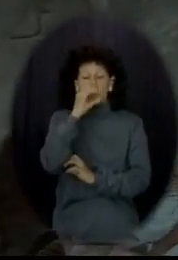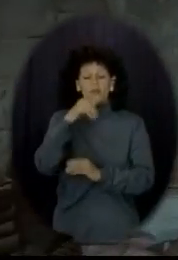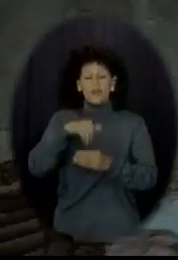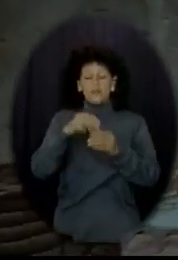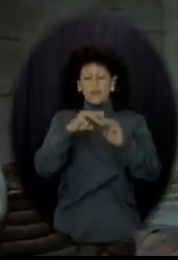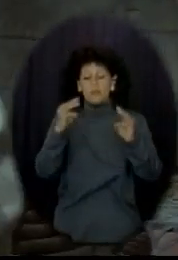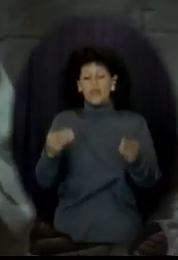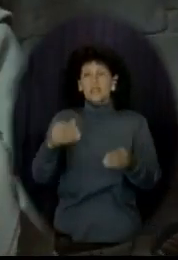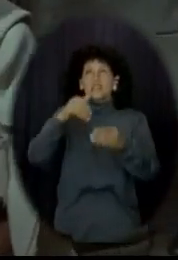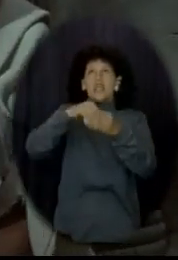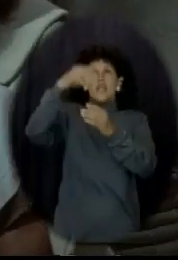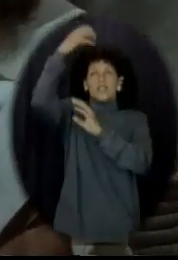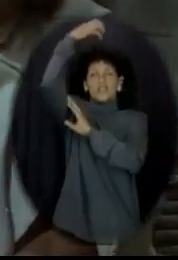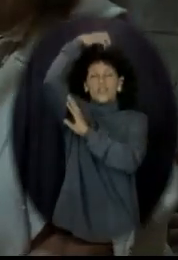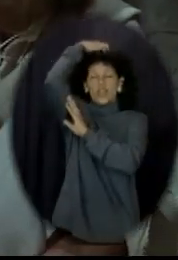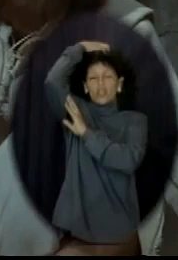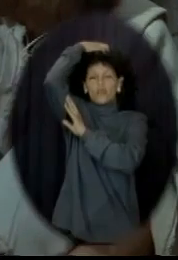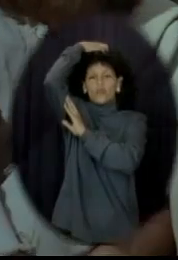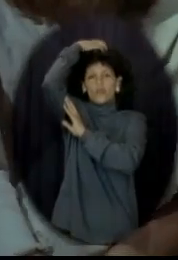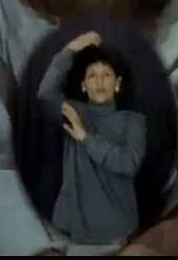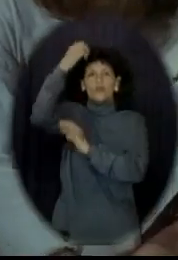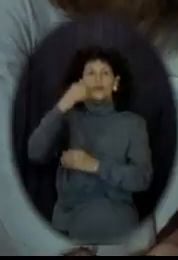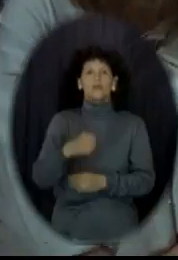y beberán a mi mesa en mi reino.